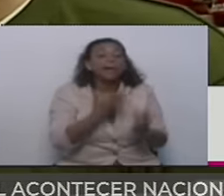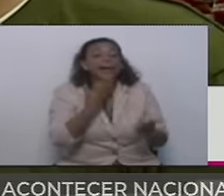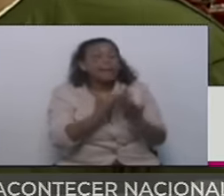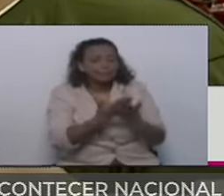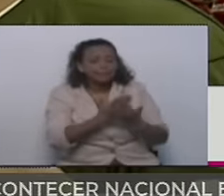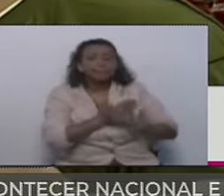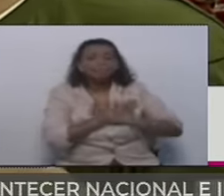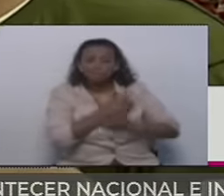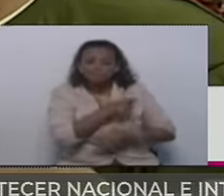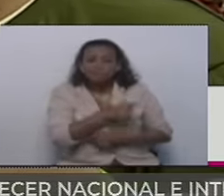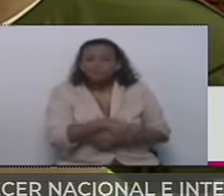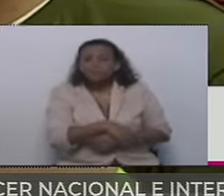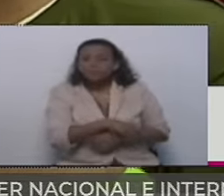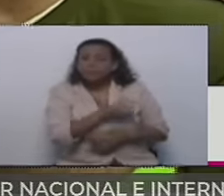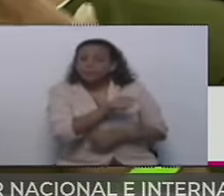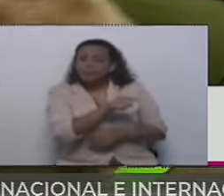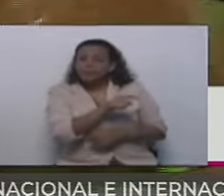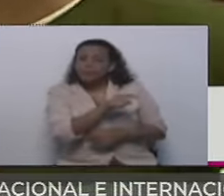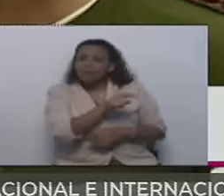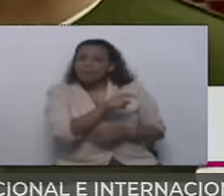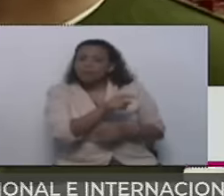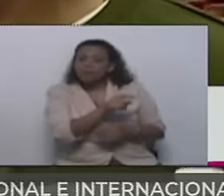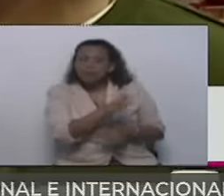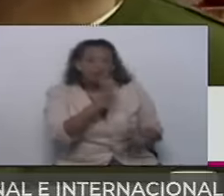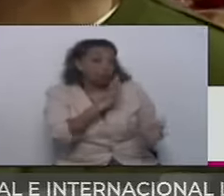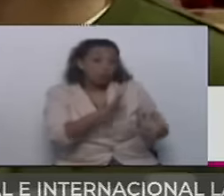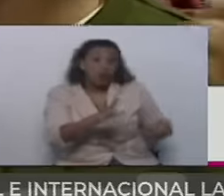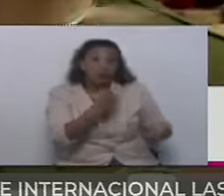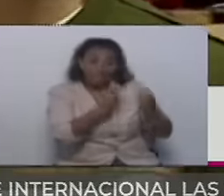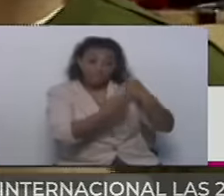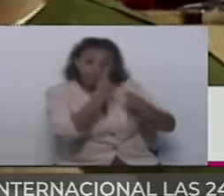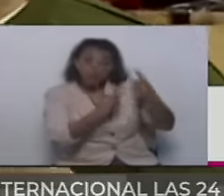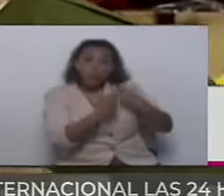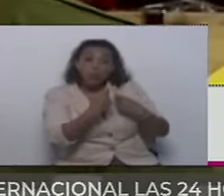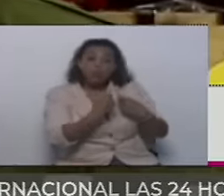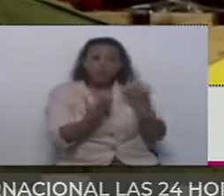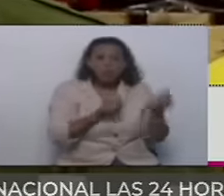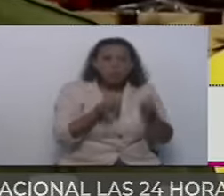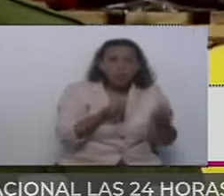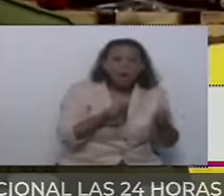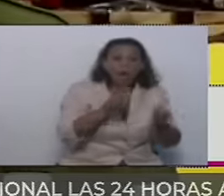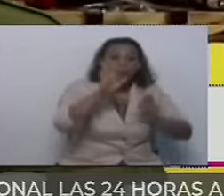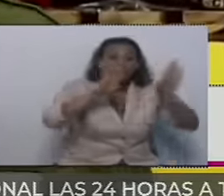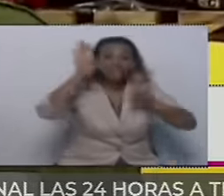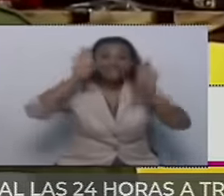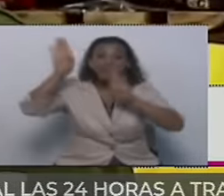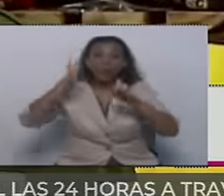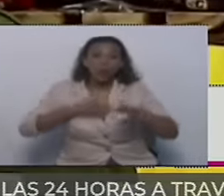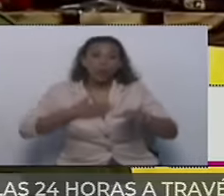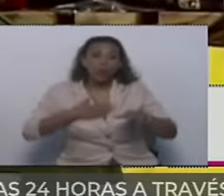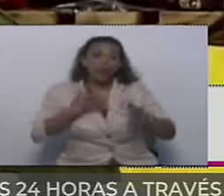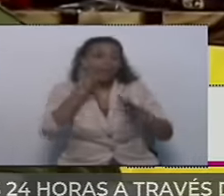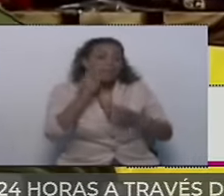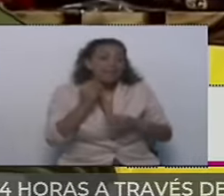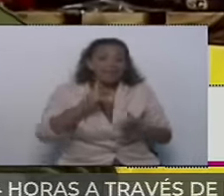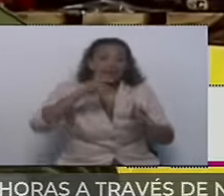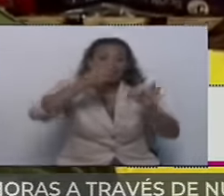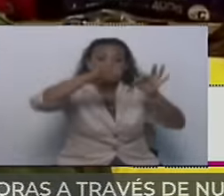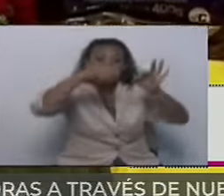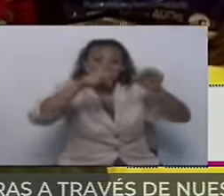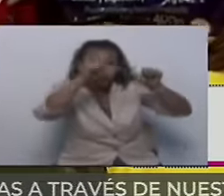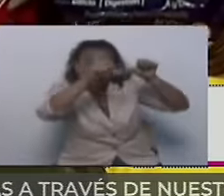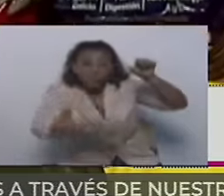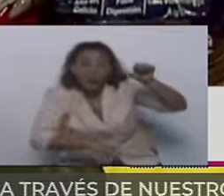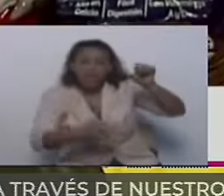eso también. Y nos hicieron la postulación y a través de esa postulación, bueno, vivimos esa experiencia.